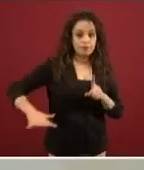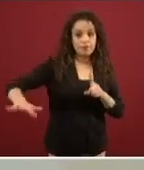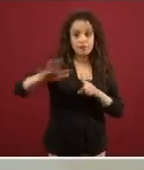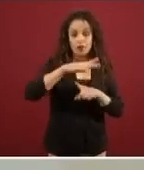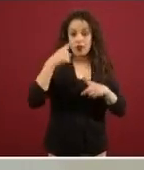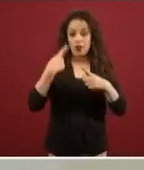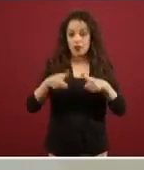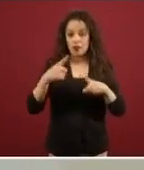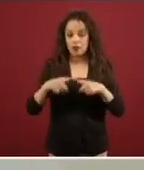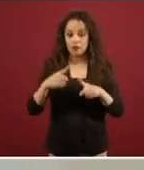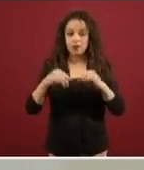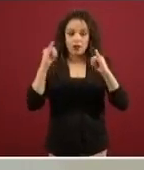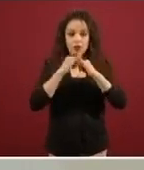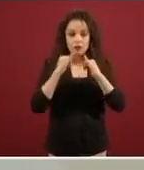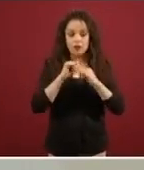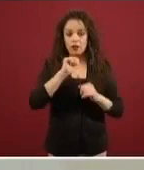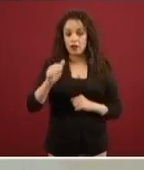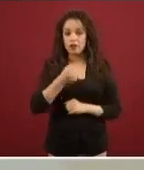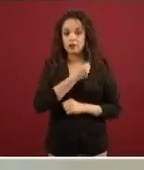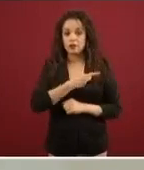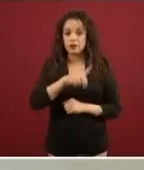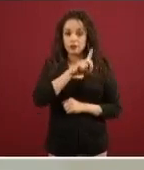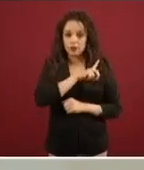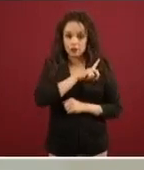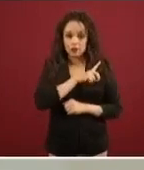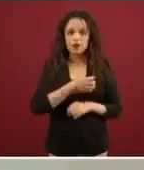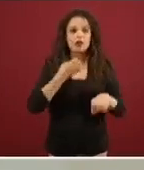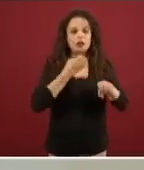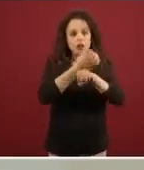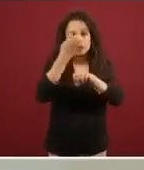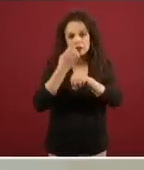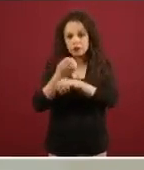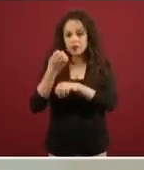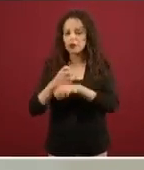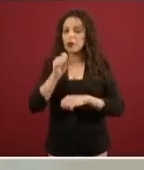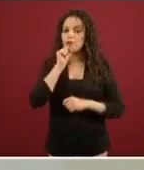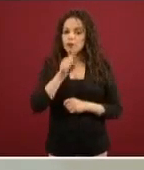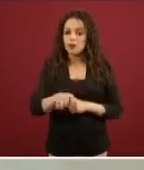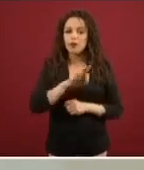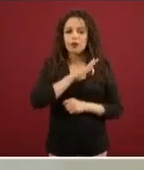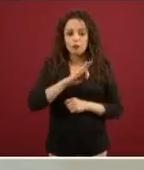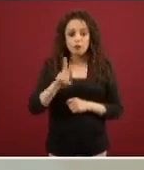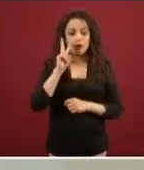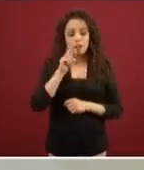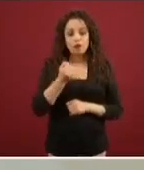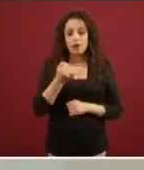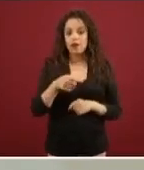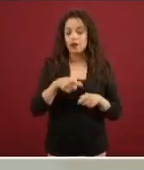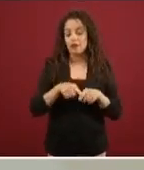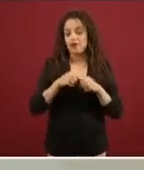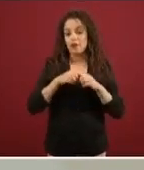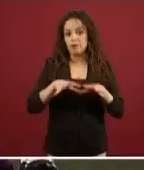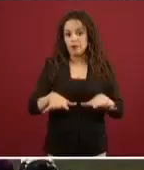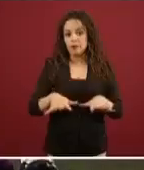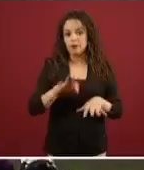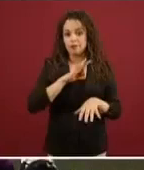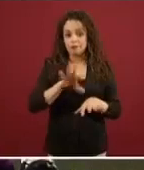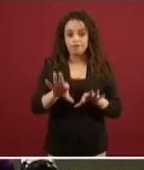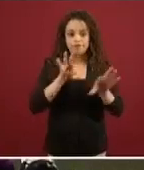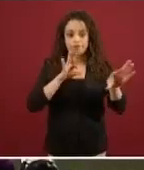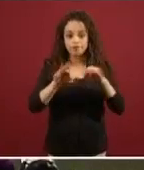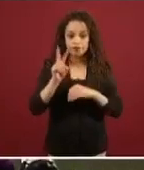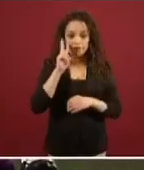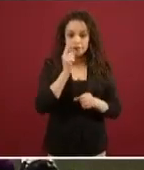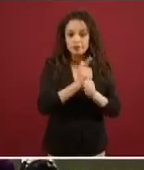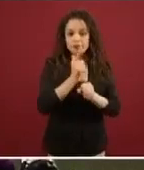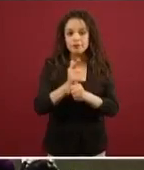jurisdicciones sanitarias, tienen acceso los estados, y entonces cada quien en el marco de su competencia puede obtener la información y